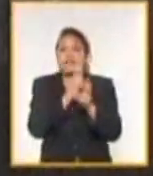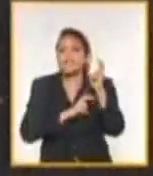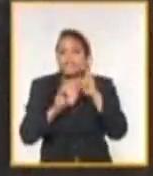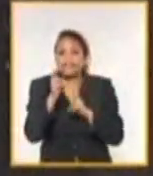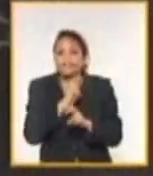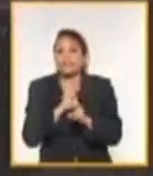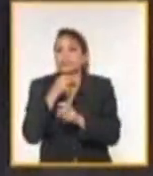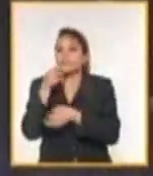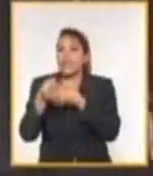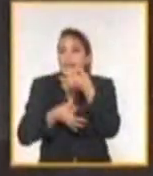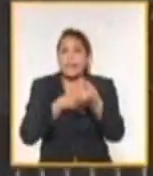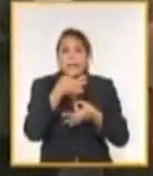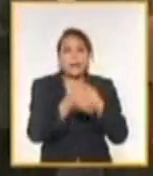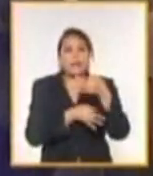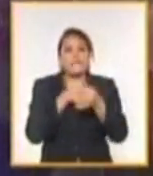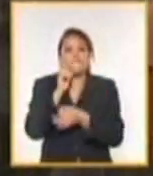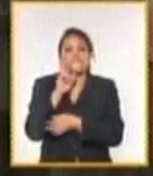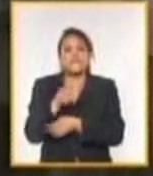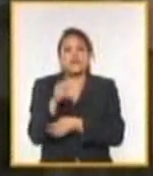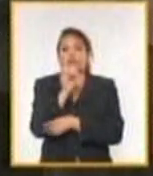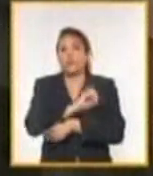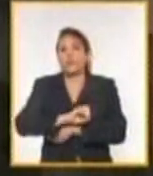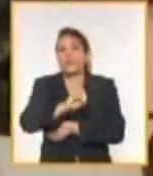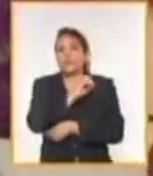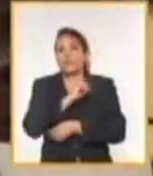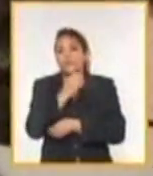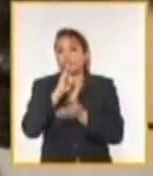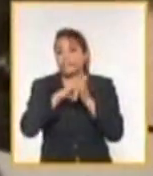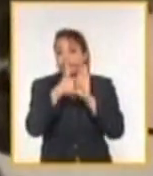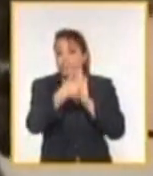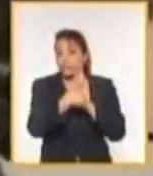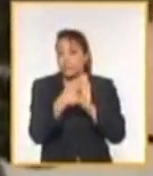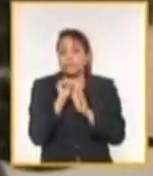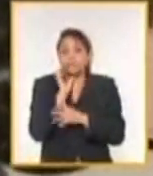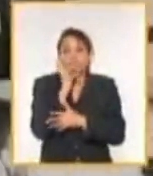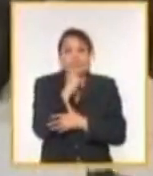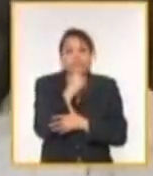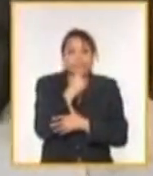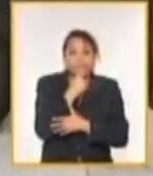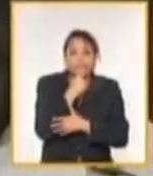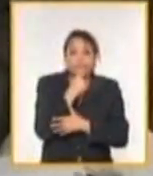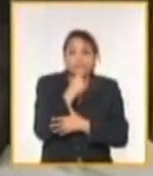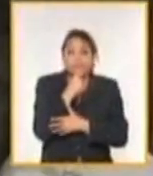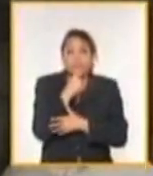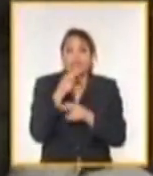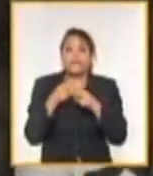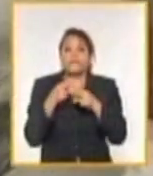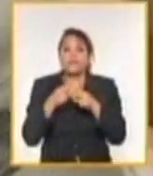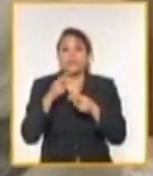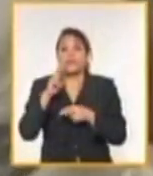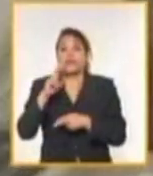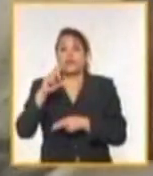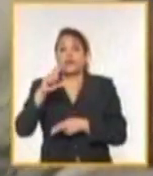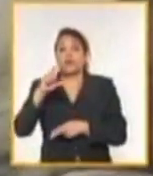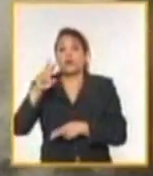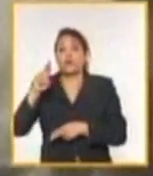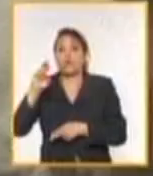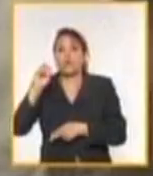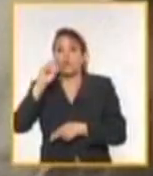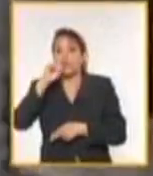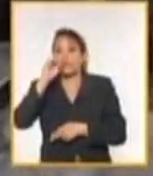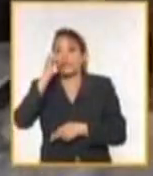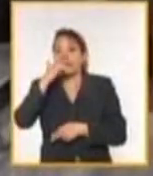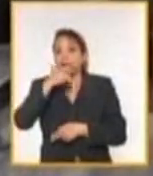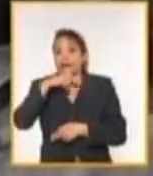las oportunidades también que ese proyecto maravilloso, que es el proyecto Crónicas, donde están los